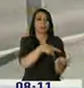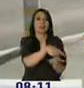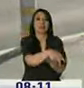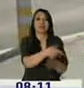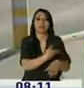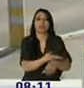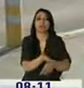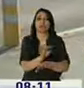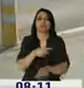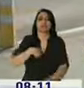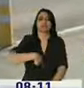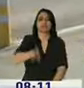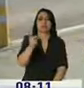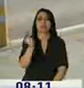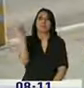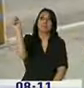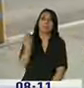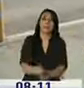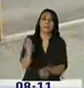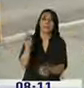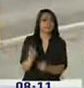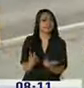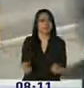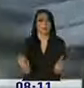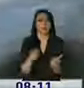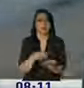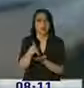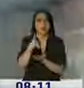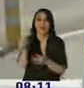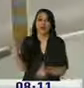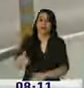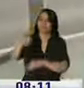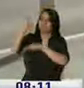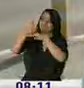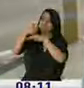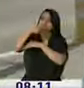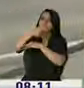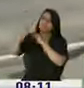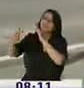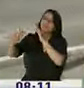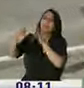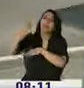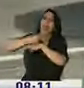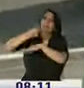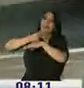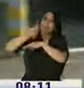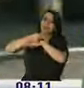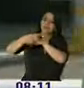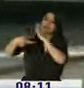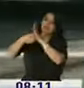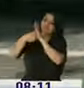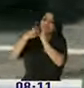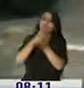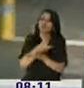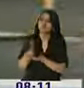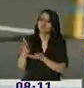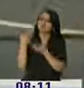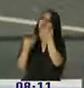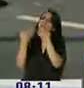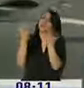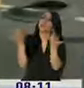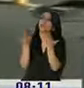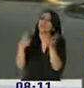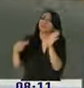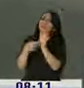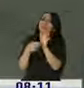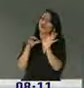filas. Vamos a conversar con Carlos Armijos, el gerente de terminales y estacionamientos, que nos va a explicar este dispositivo, dónde se coloca y